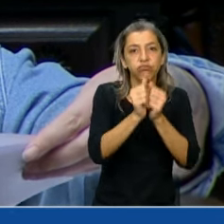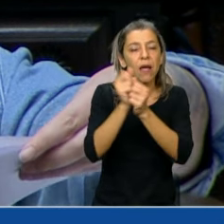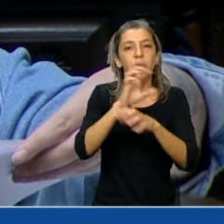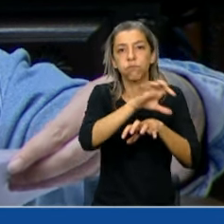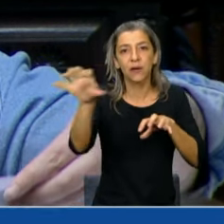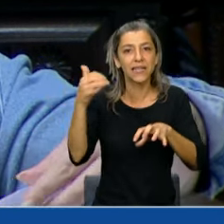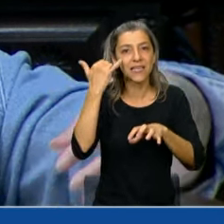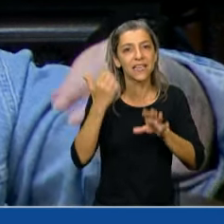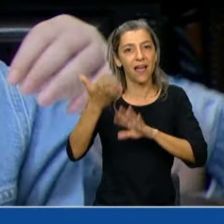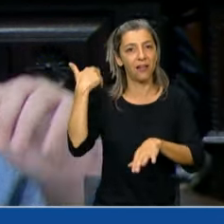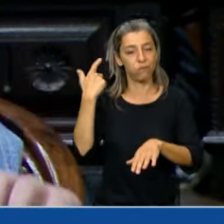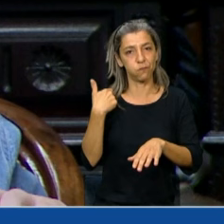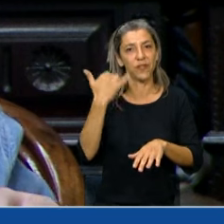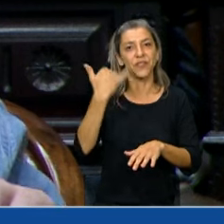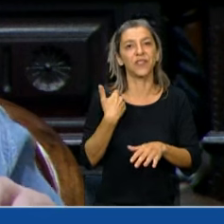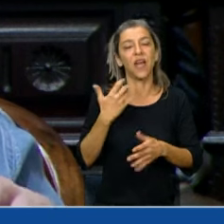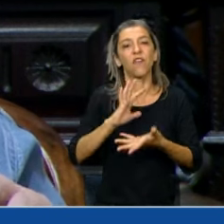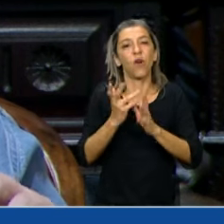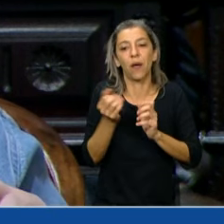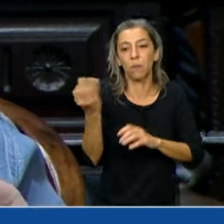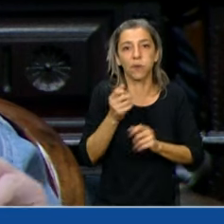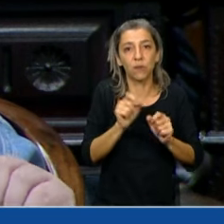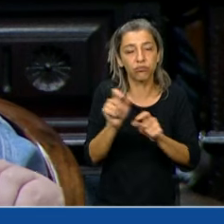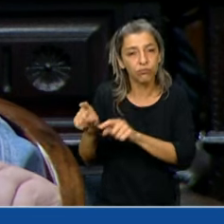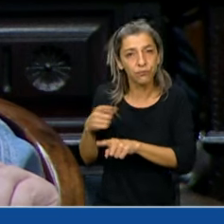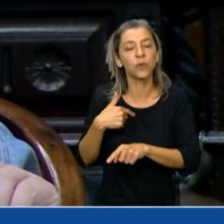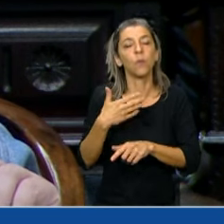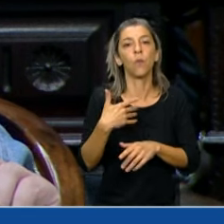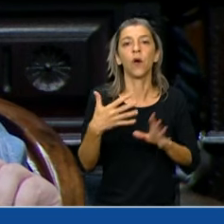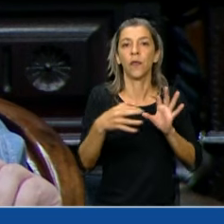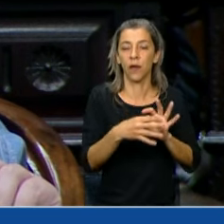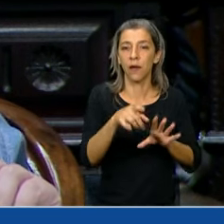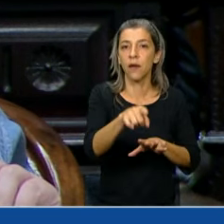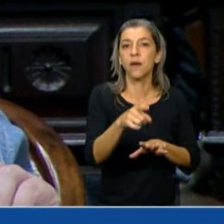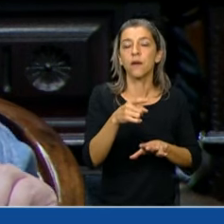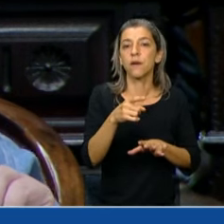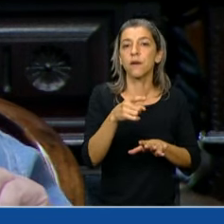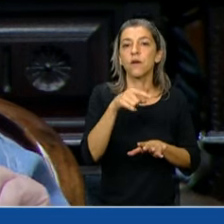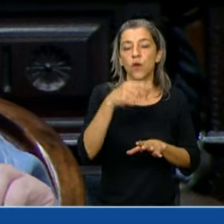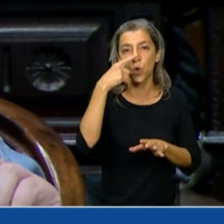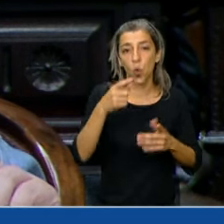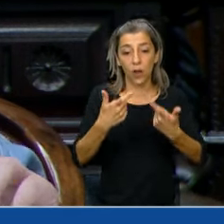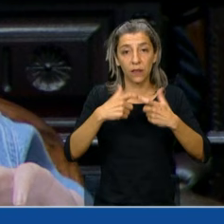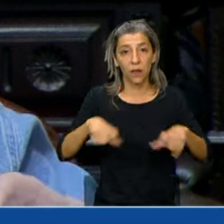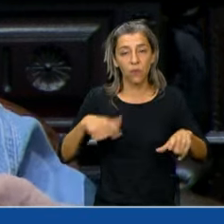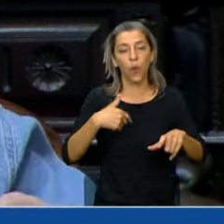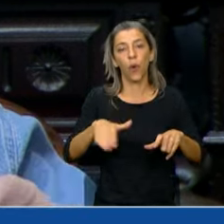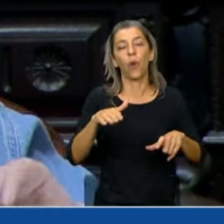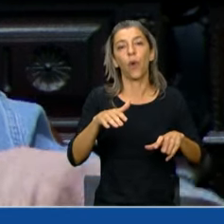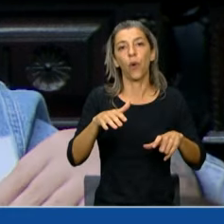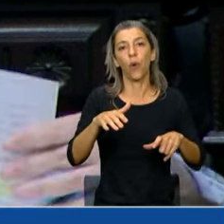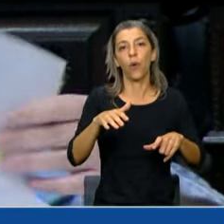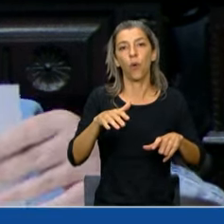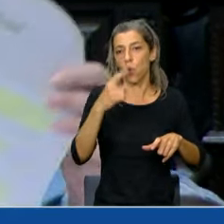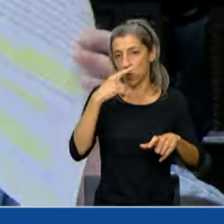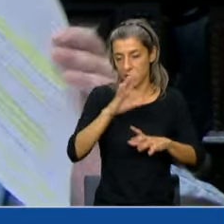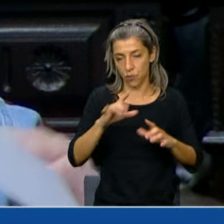regímenes especiales el artículo 27 del dictamen se modifica quedando redactado de la siguiente manera y este